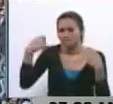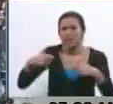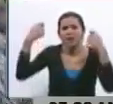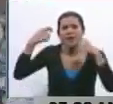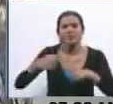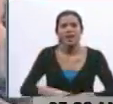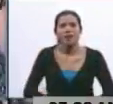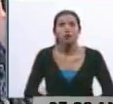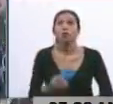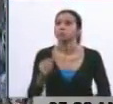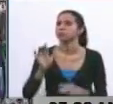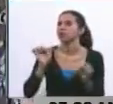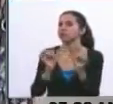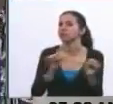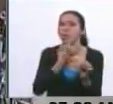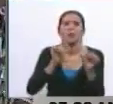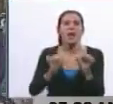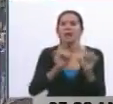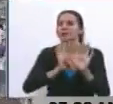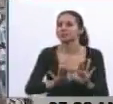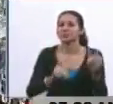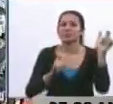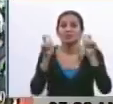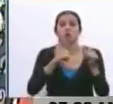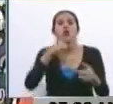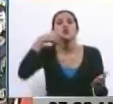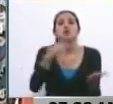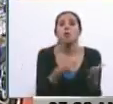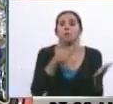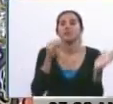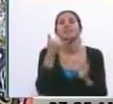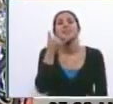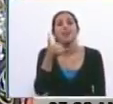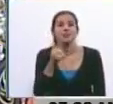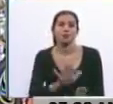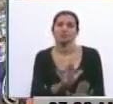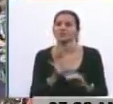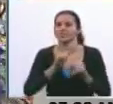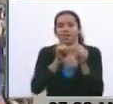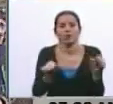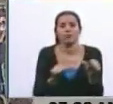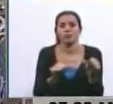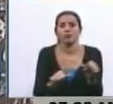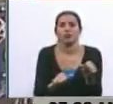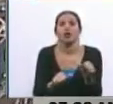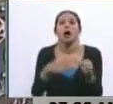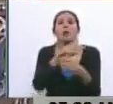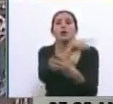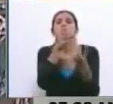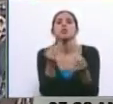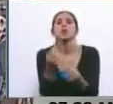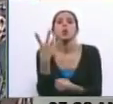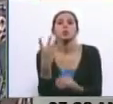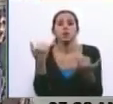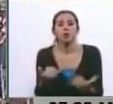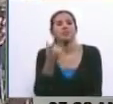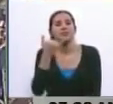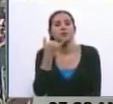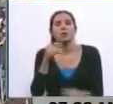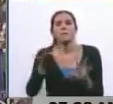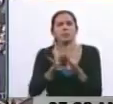vergatario. Y así se quedó, y ya llevamos el Vergatario 4, está saliendo. El martes lo chequeamos, está en